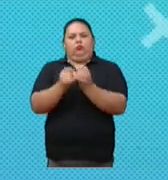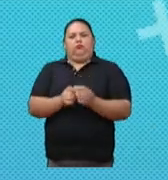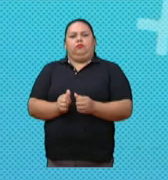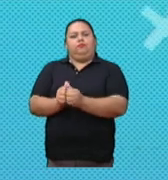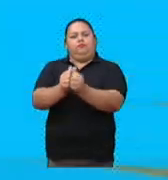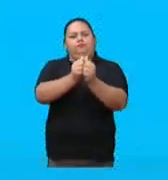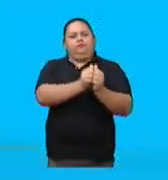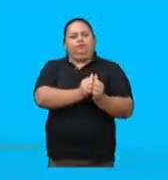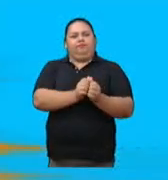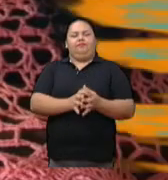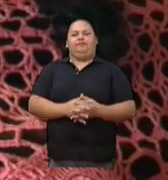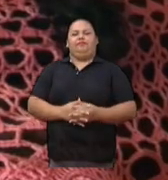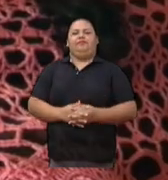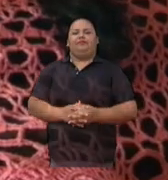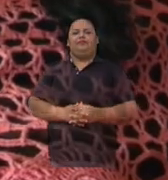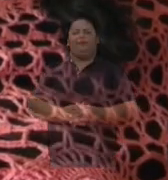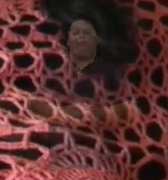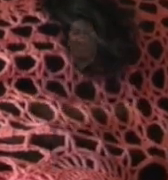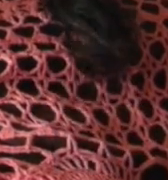¡Acompáñenos!